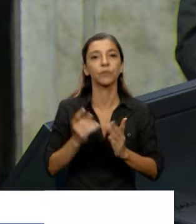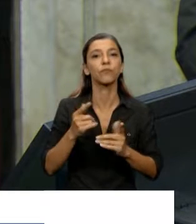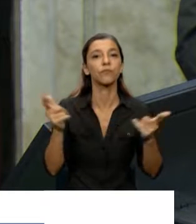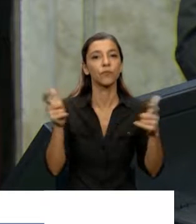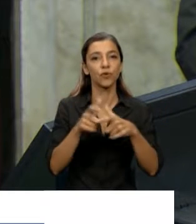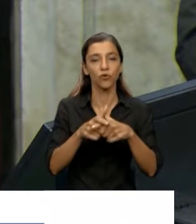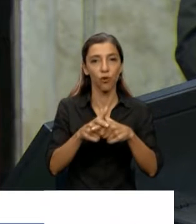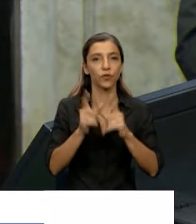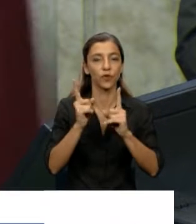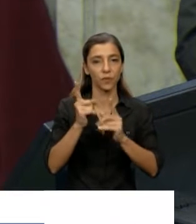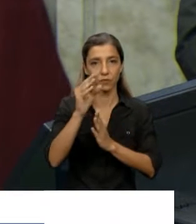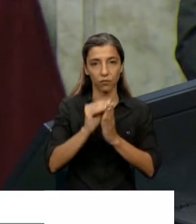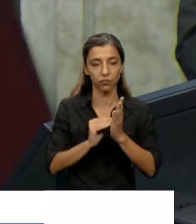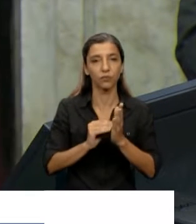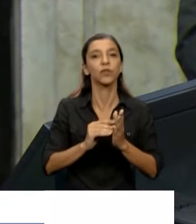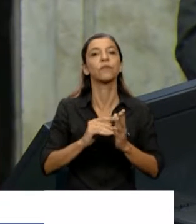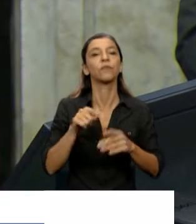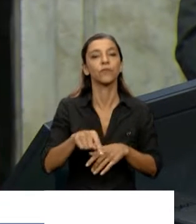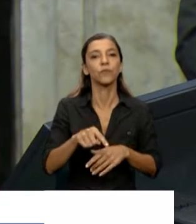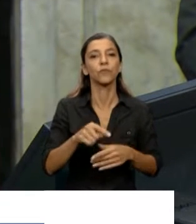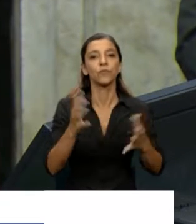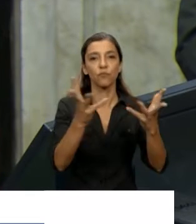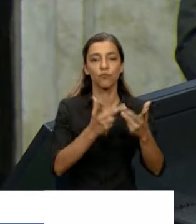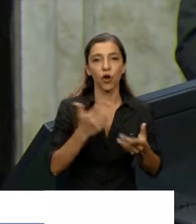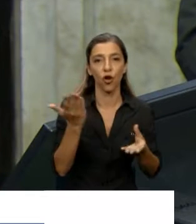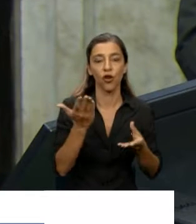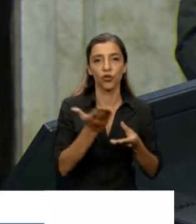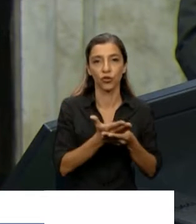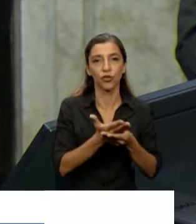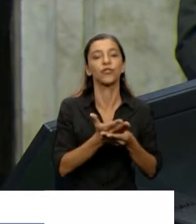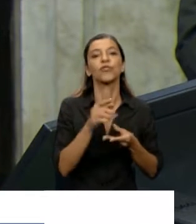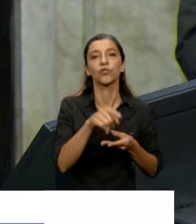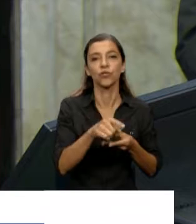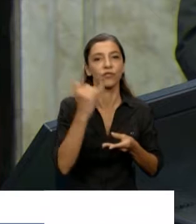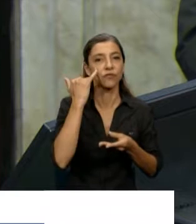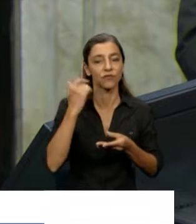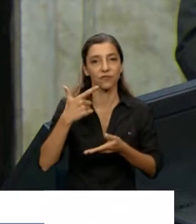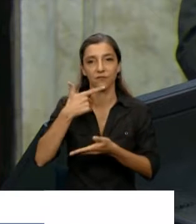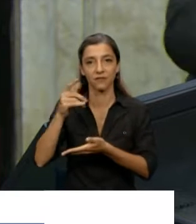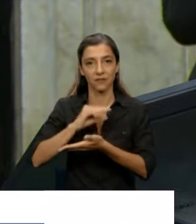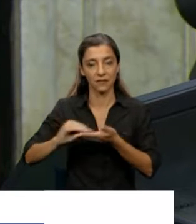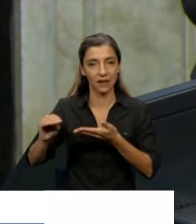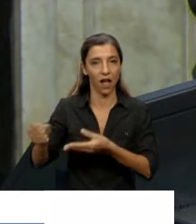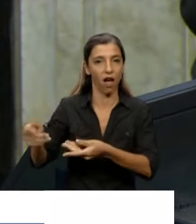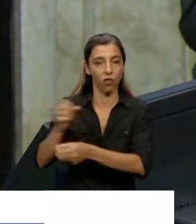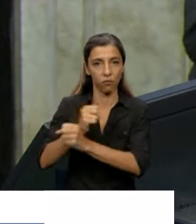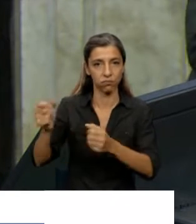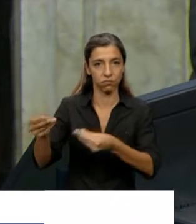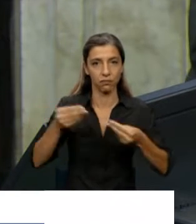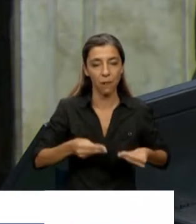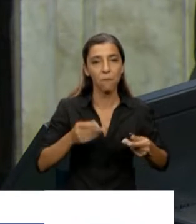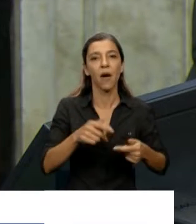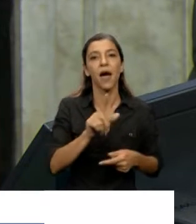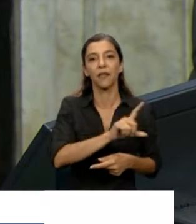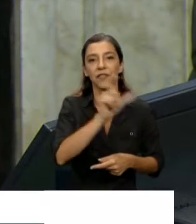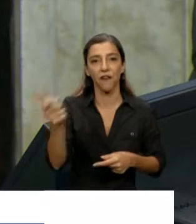la Comisión al proyecto de ley venido en revisión del Honorable Senado, por el que se aprueba el convenio de transferencia progresiva a la